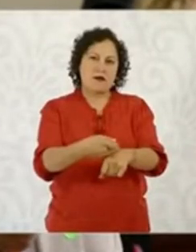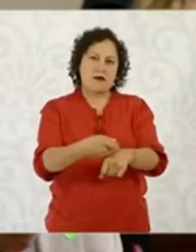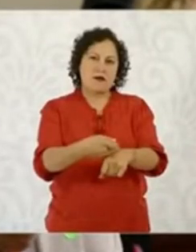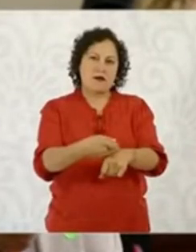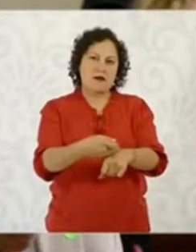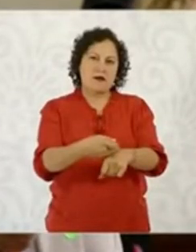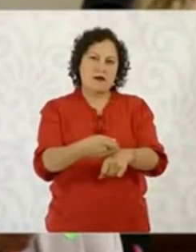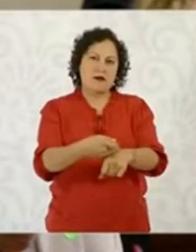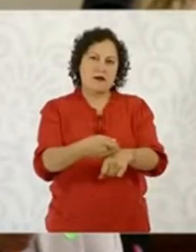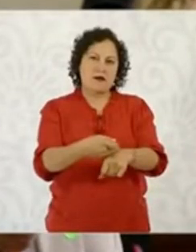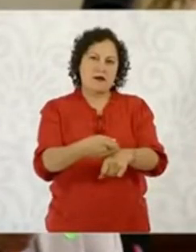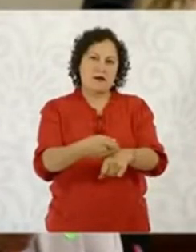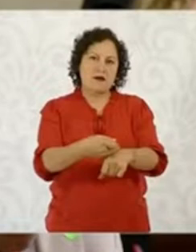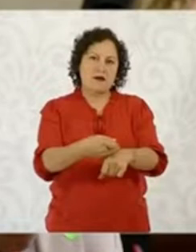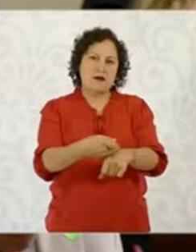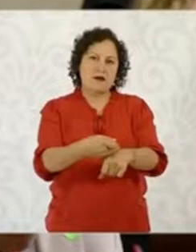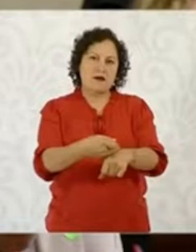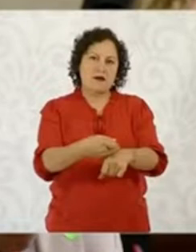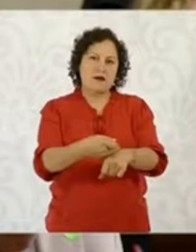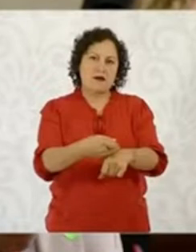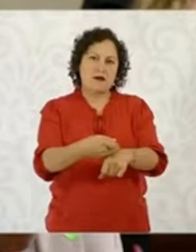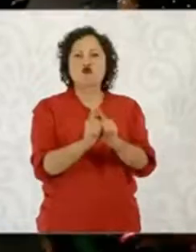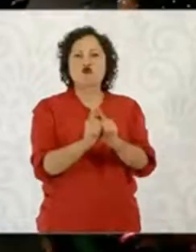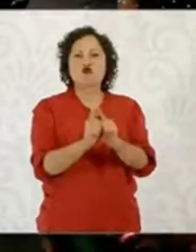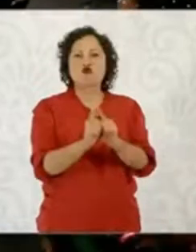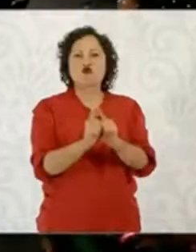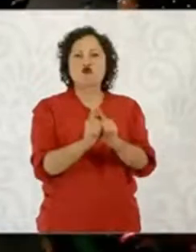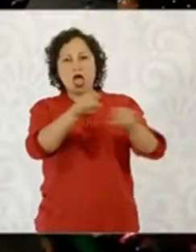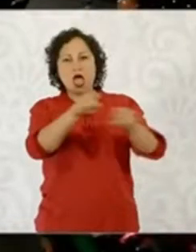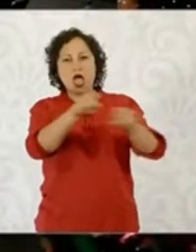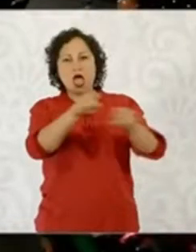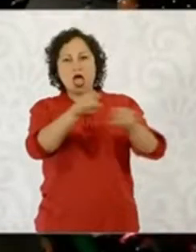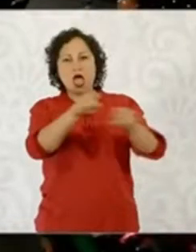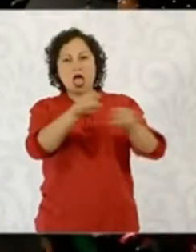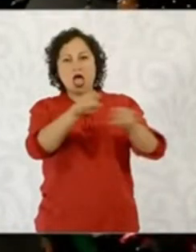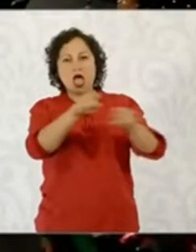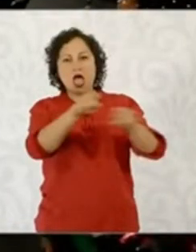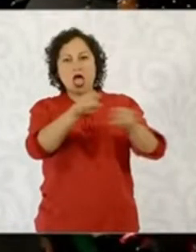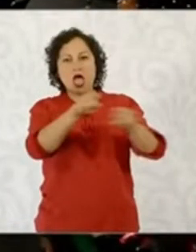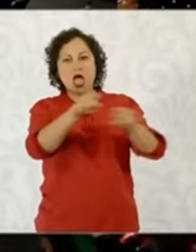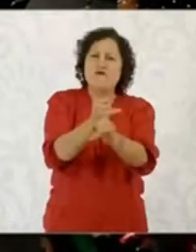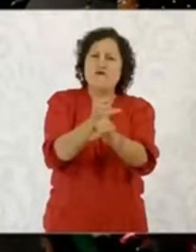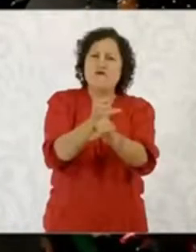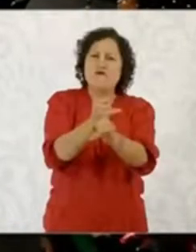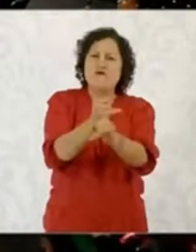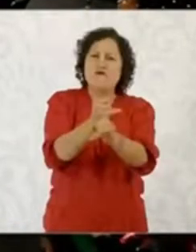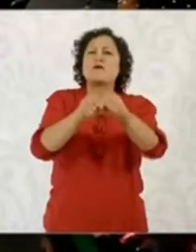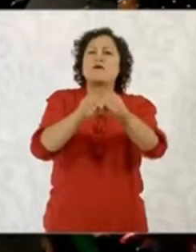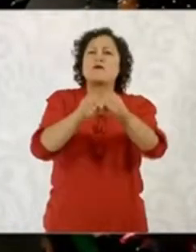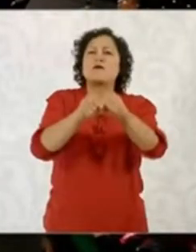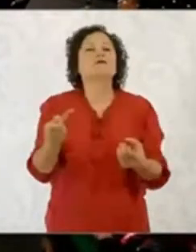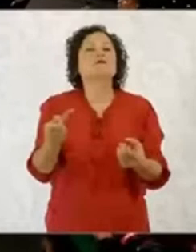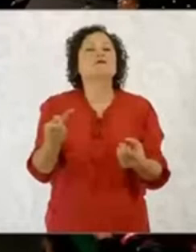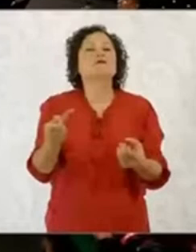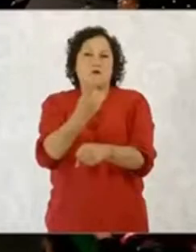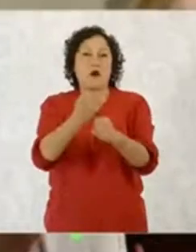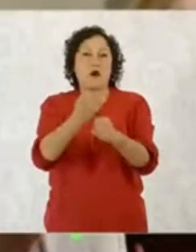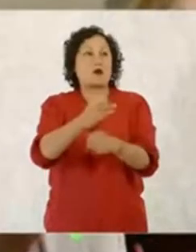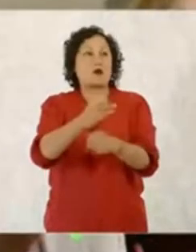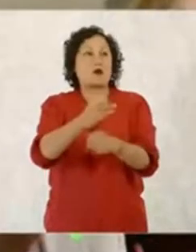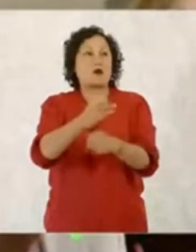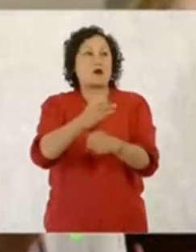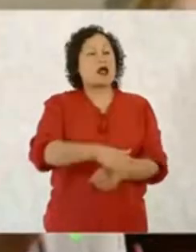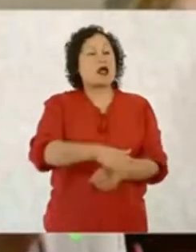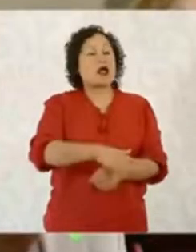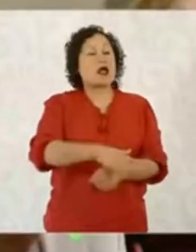estrategia comunicacional que tiene que ver con este nado sincronizado, no solo en este tema de Teuchitlán, sino en